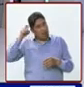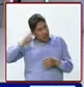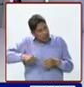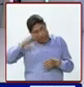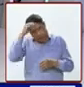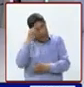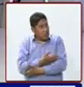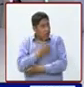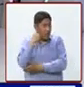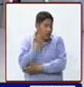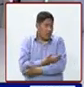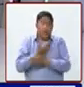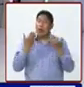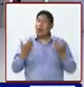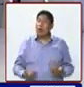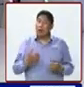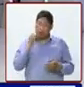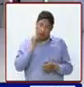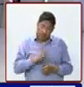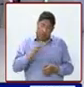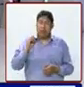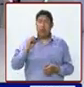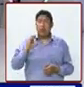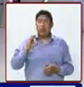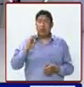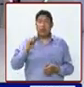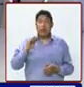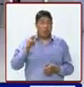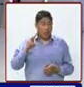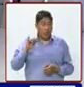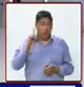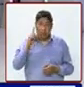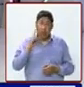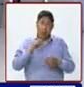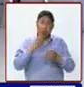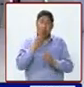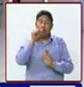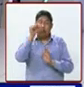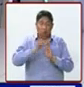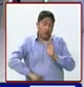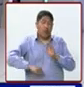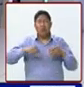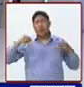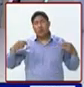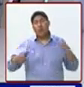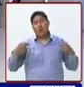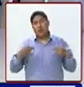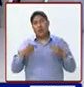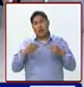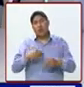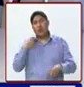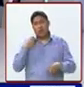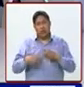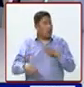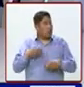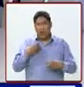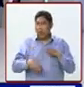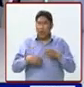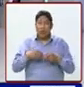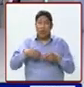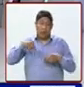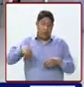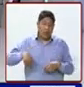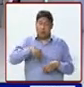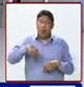necesitan los hijos, y en este caso la señora Octavia, de una operación urgente. Tiene complicada el tema de la articulación y